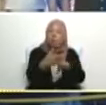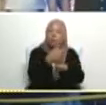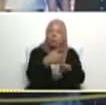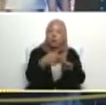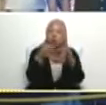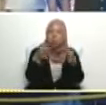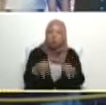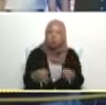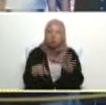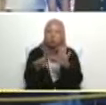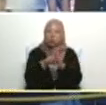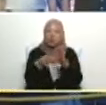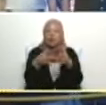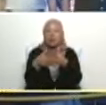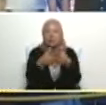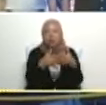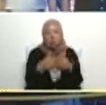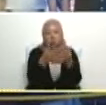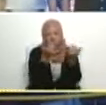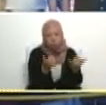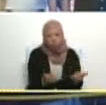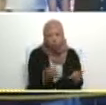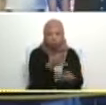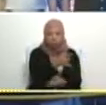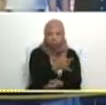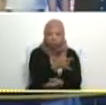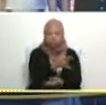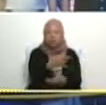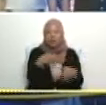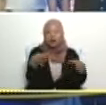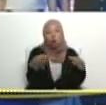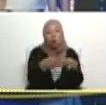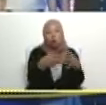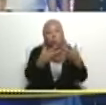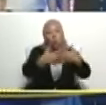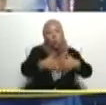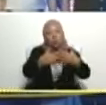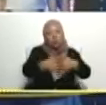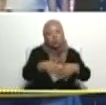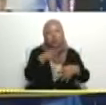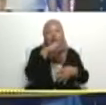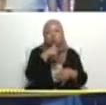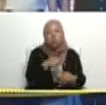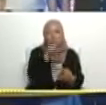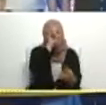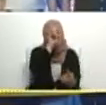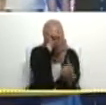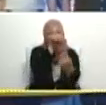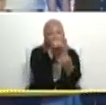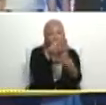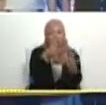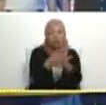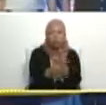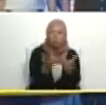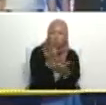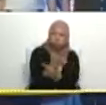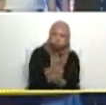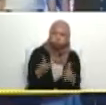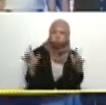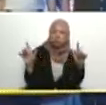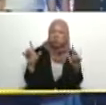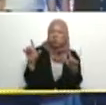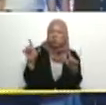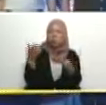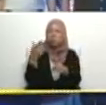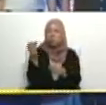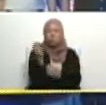legítimo de los Estados Unidos. Son agencias que no tienen dirección, van a la libre y no